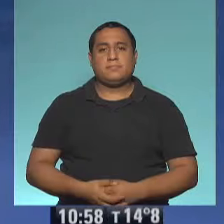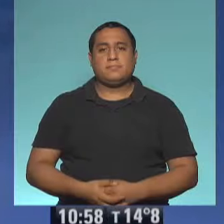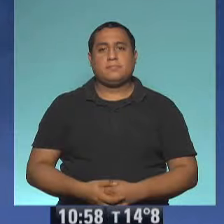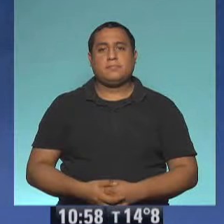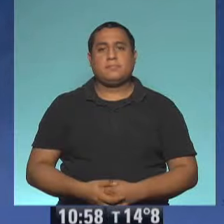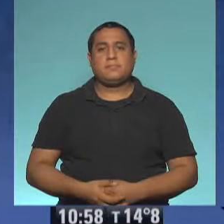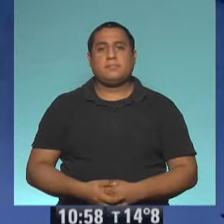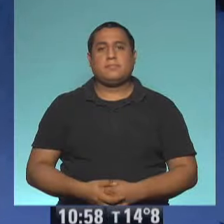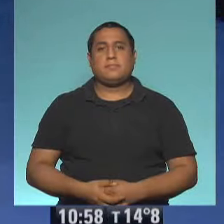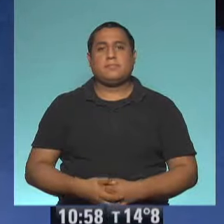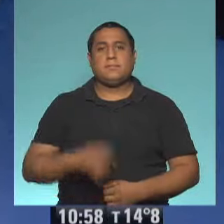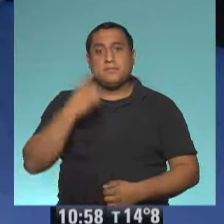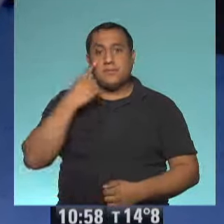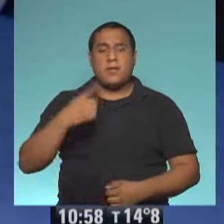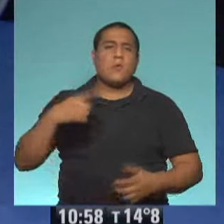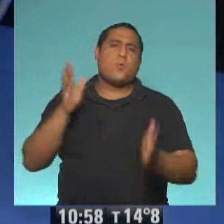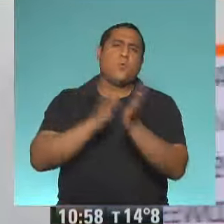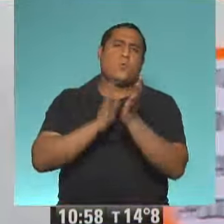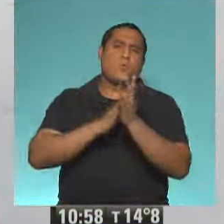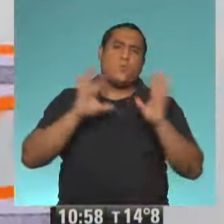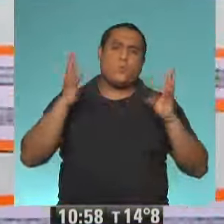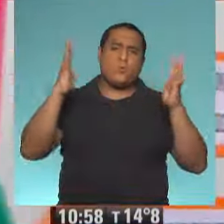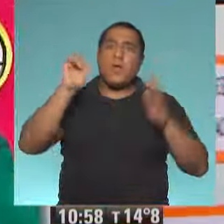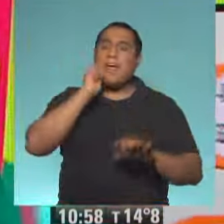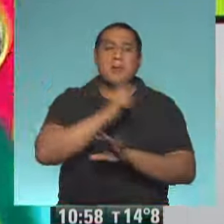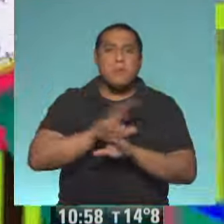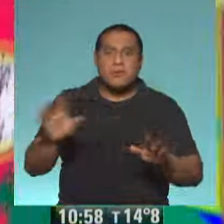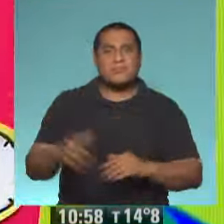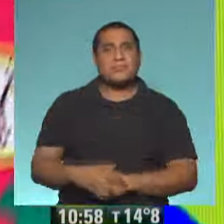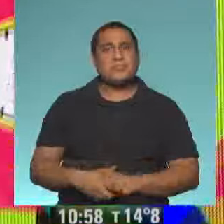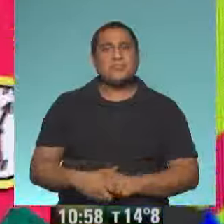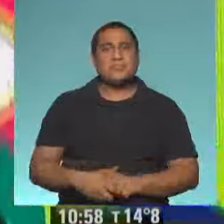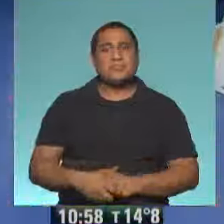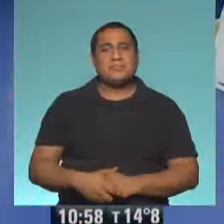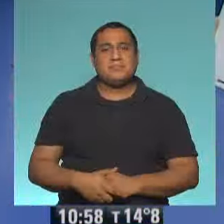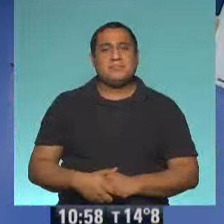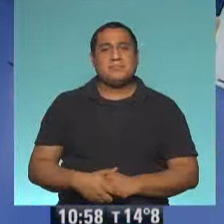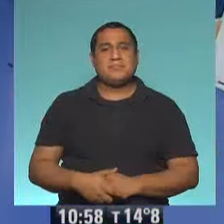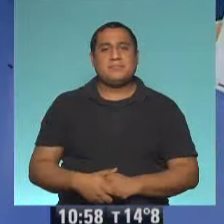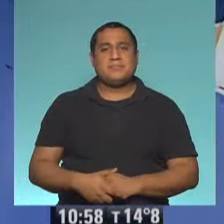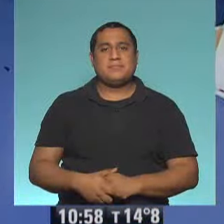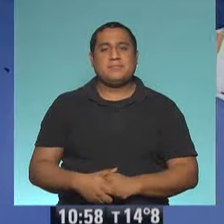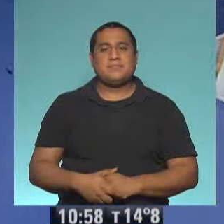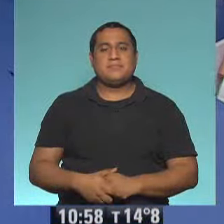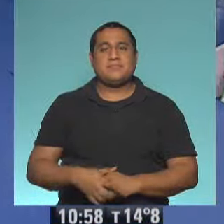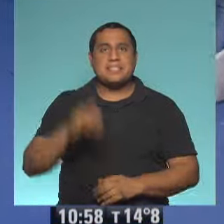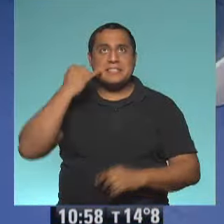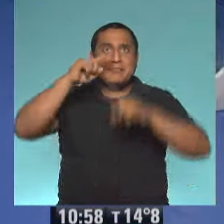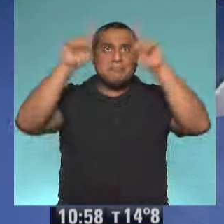ahí va. Ahí va. Va. ¡Aplauso hermoso! ¡Qué hermoso! ¡Ahí tenemos estandarte!